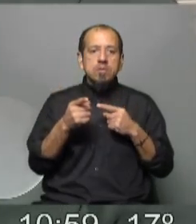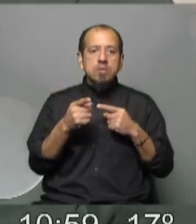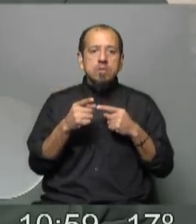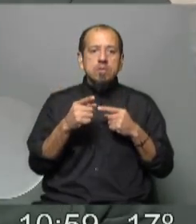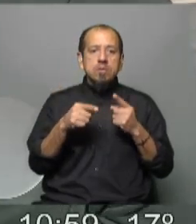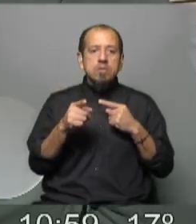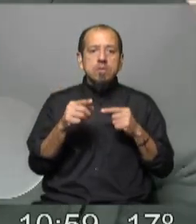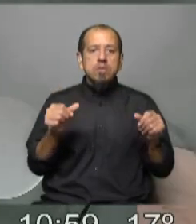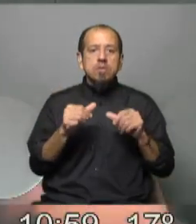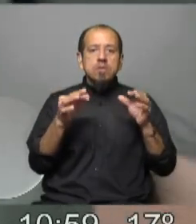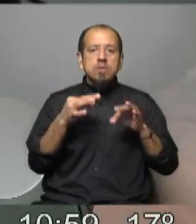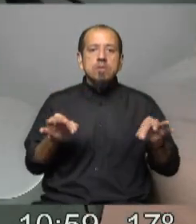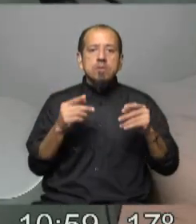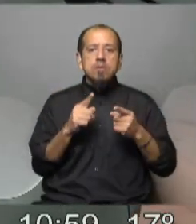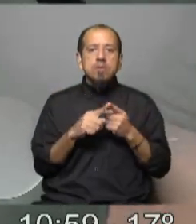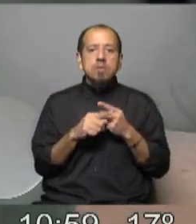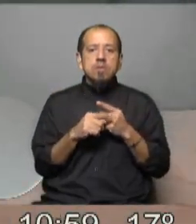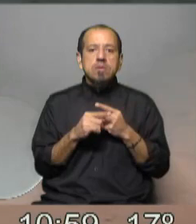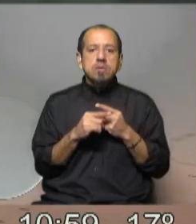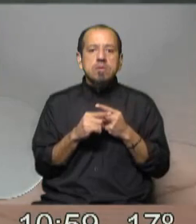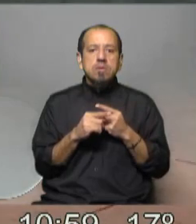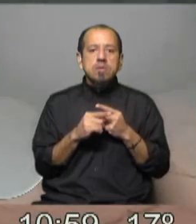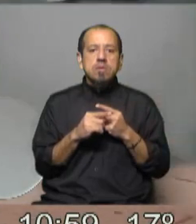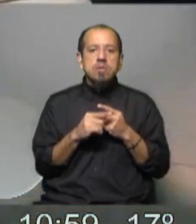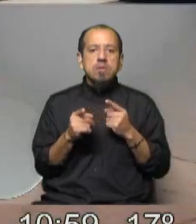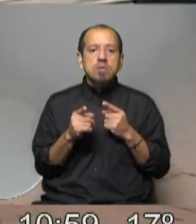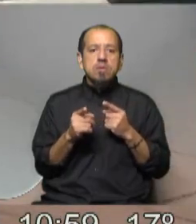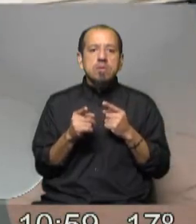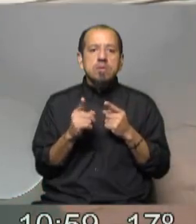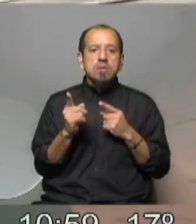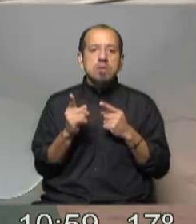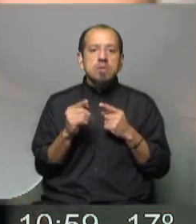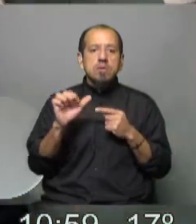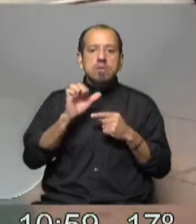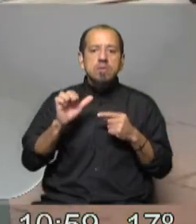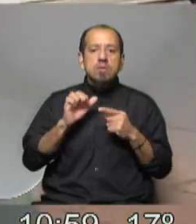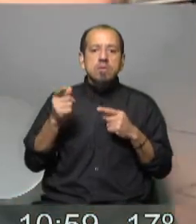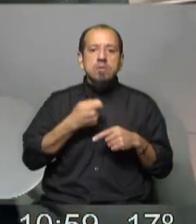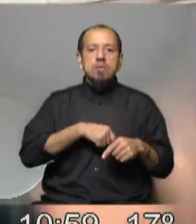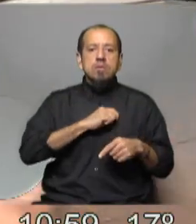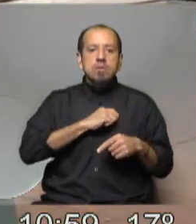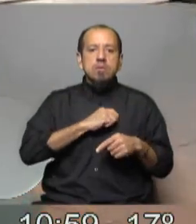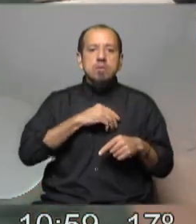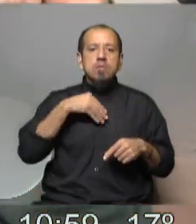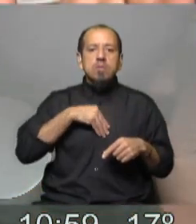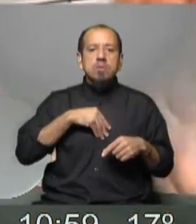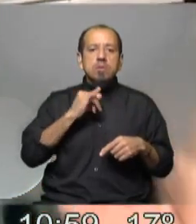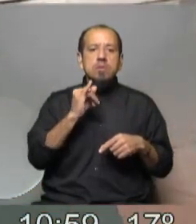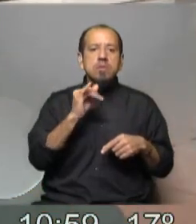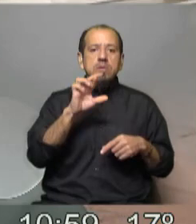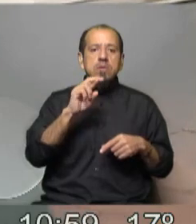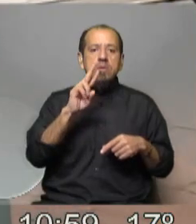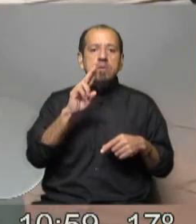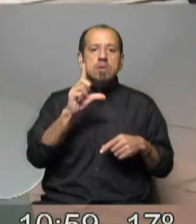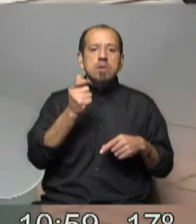ahí haciendo unas músicas. Mira, vengo tocando, ahora llegué hace muy poquito de Europa, estuve tocando en España, en Portugal y en Irlanda, que nunca había